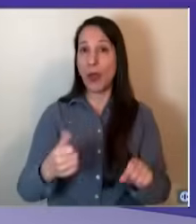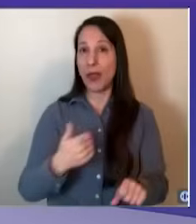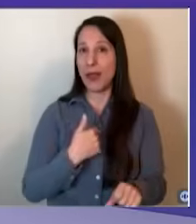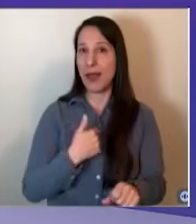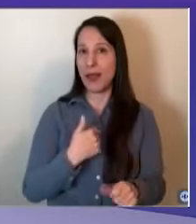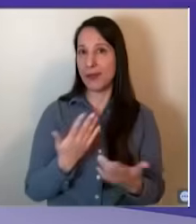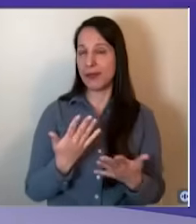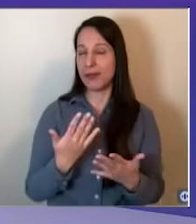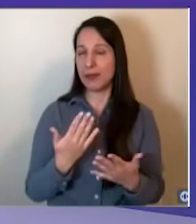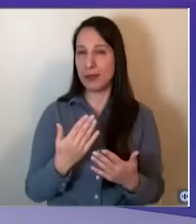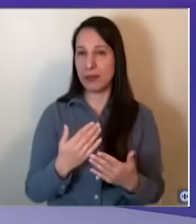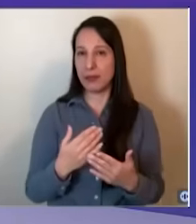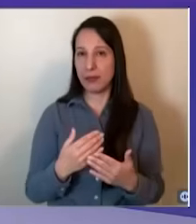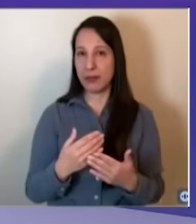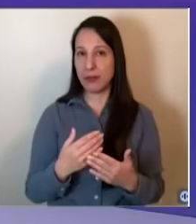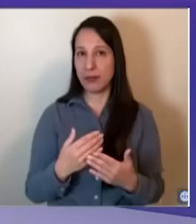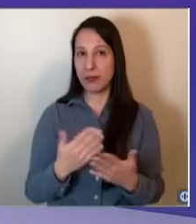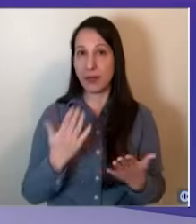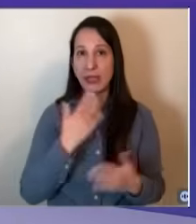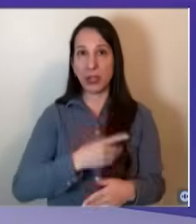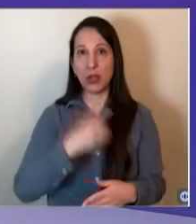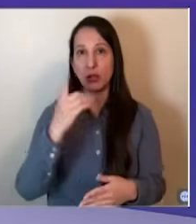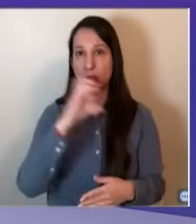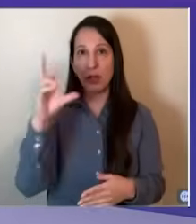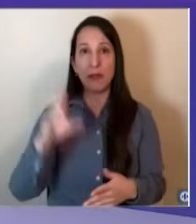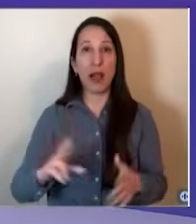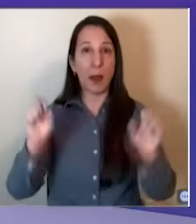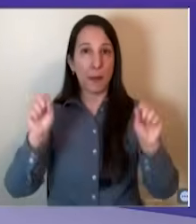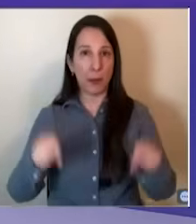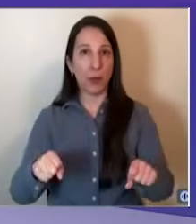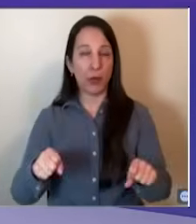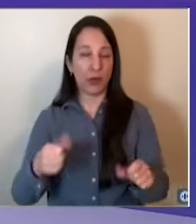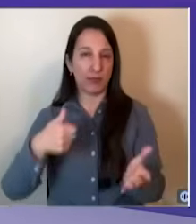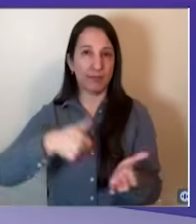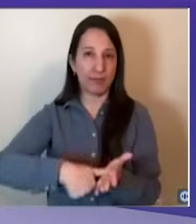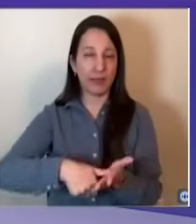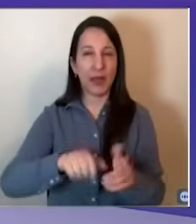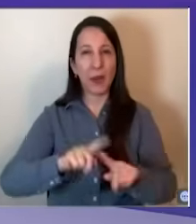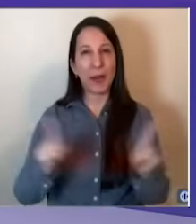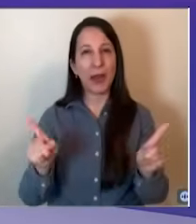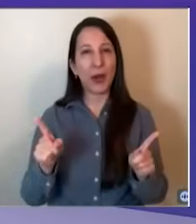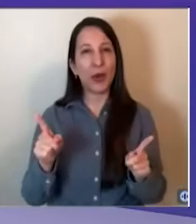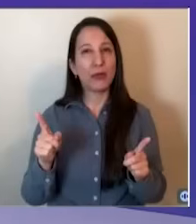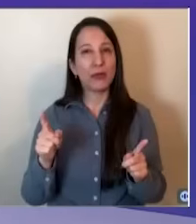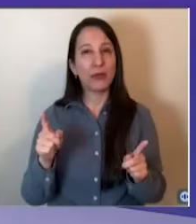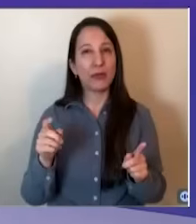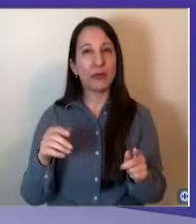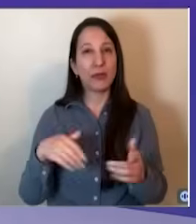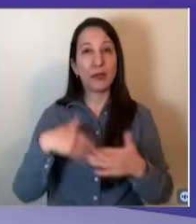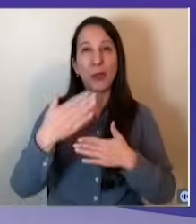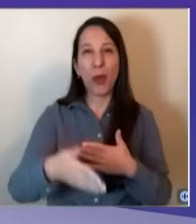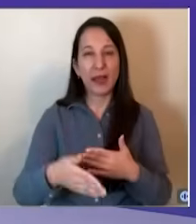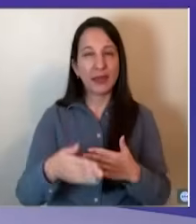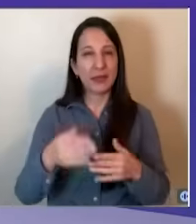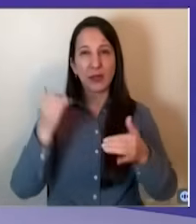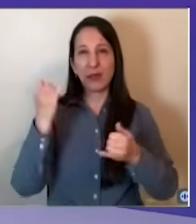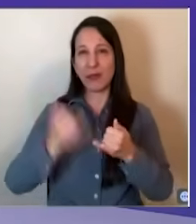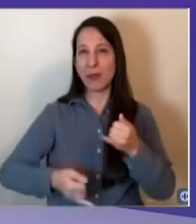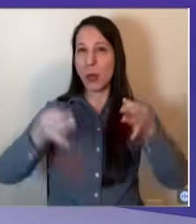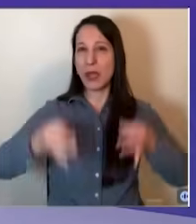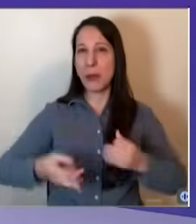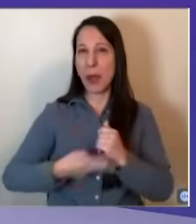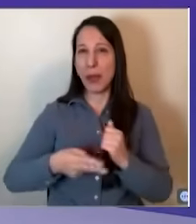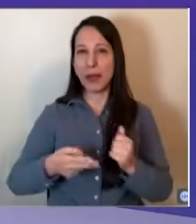Dios tenemos en Costa Rica aún, pero que cuando llegan quiebran el voto, ¿verdad? No saben por quién votar.